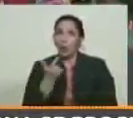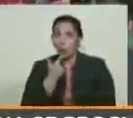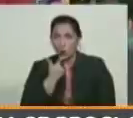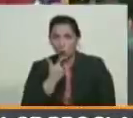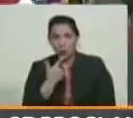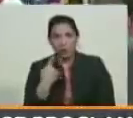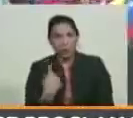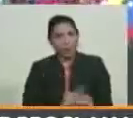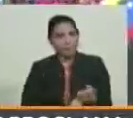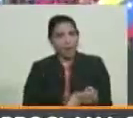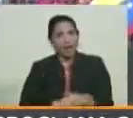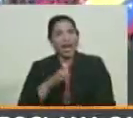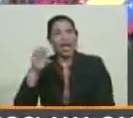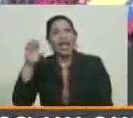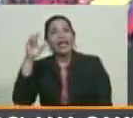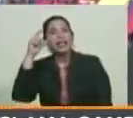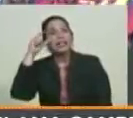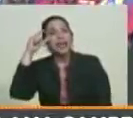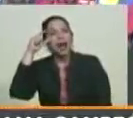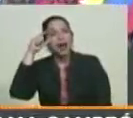hermana Erika.